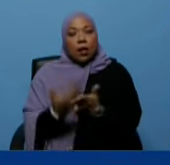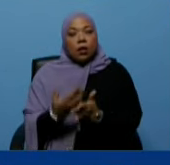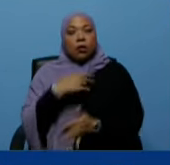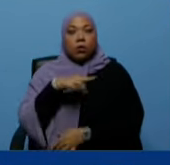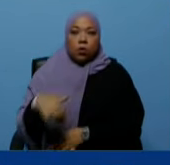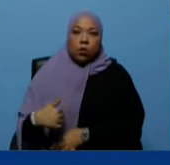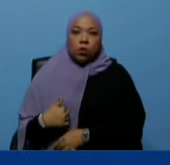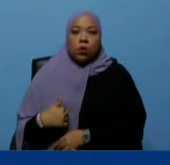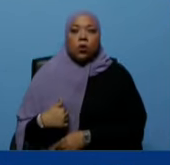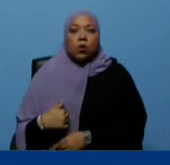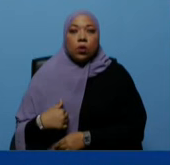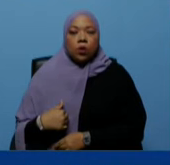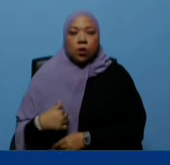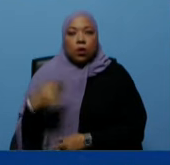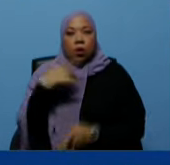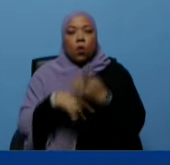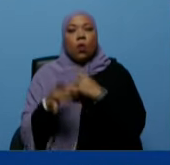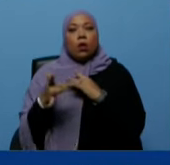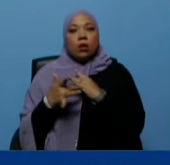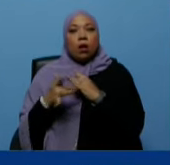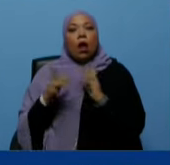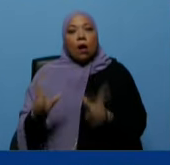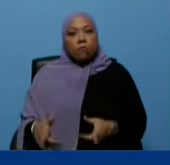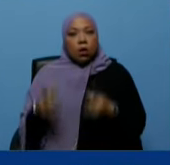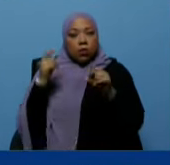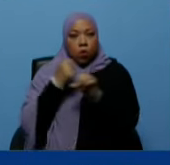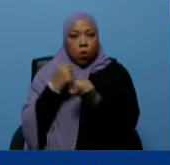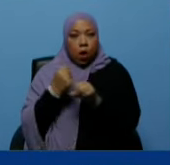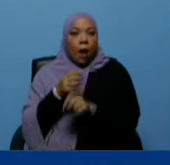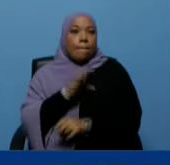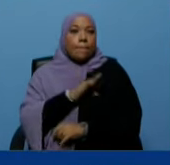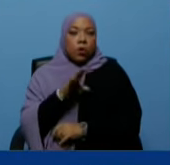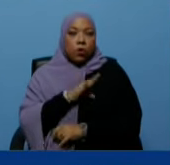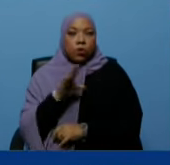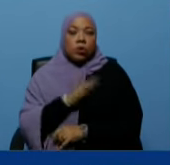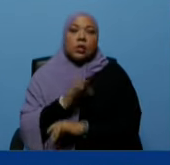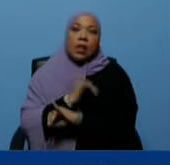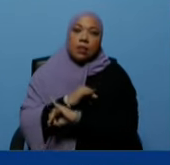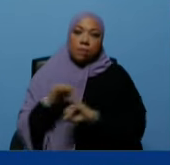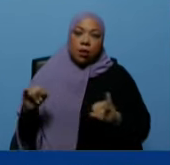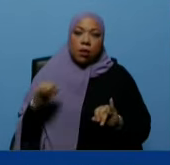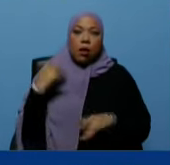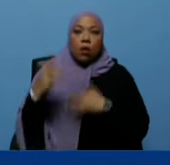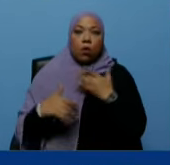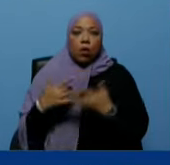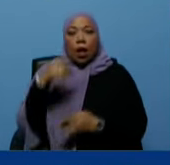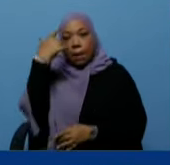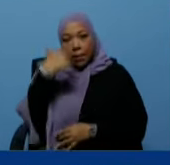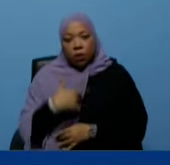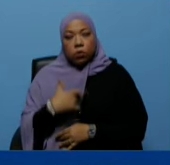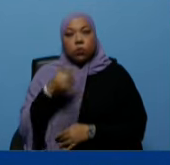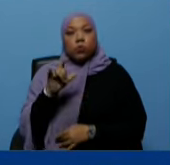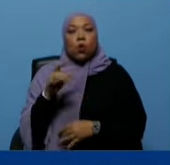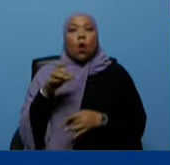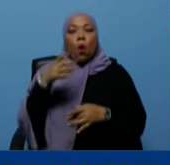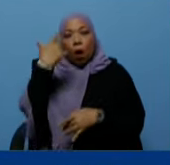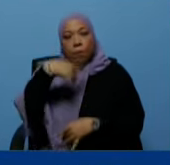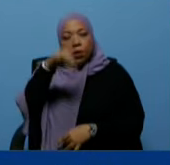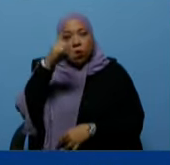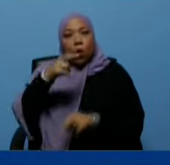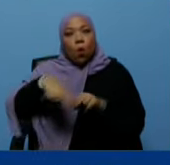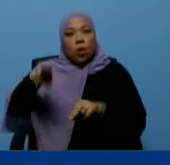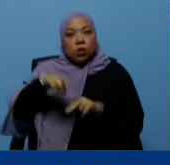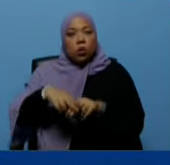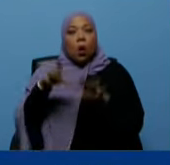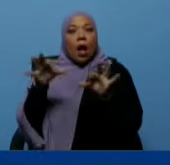de estas tecnologías que permiten autonomía e independencia a esta persona que tiene una condición, a este niño que tiene